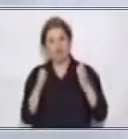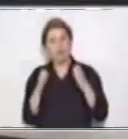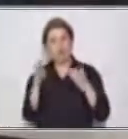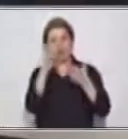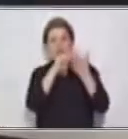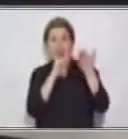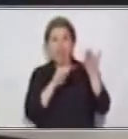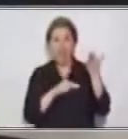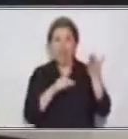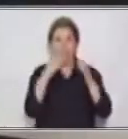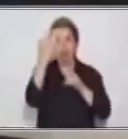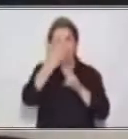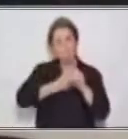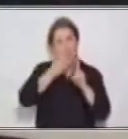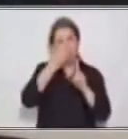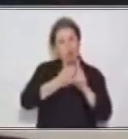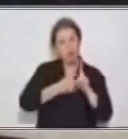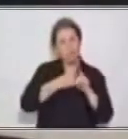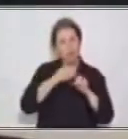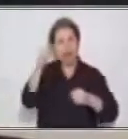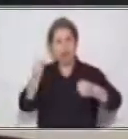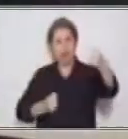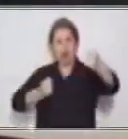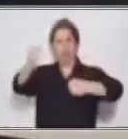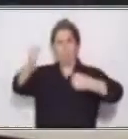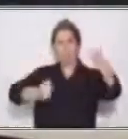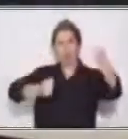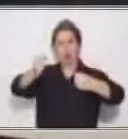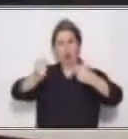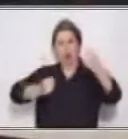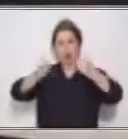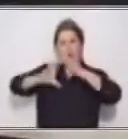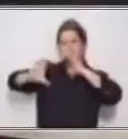leyendo el problema del camión.